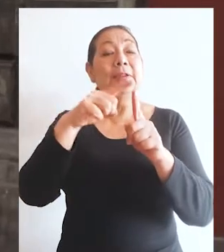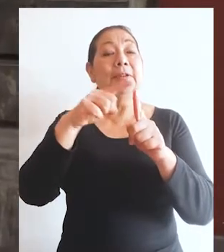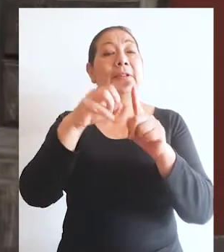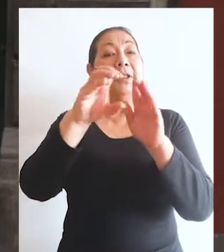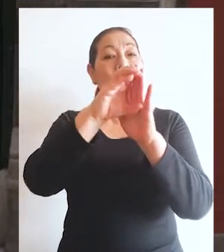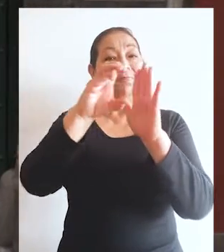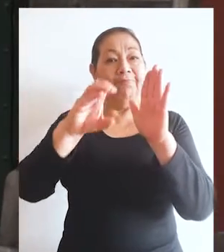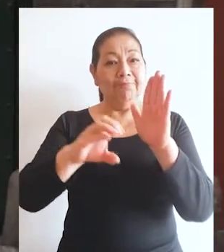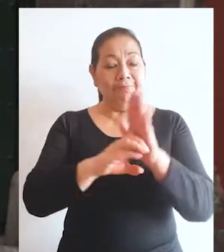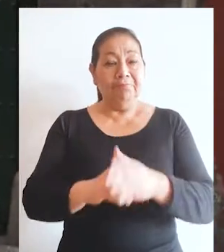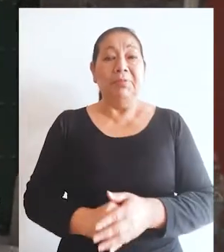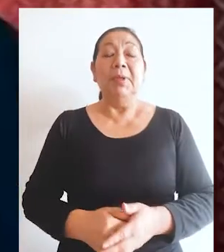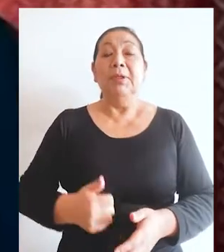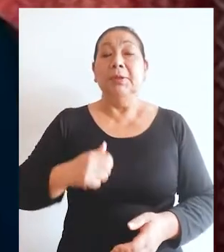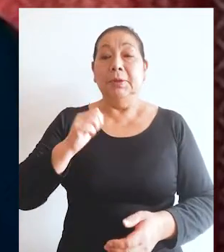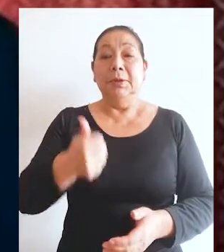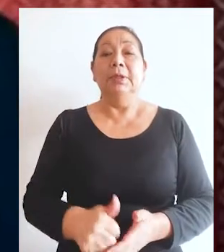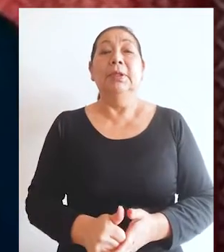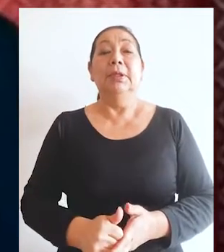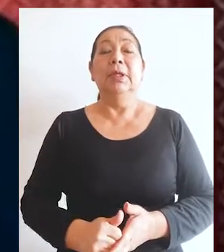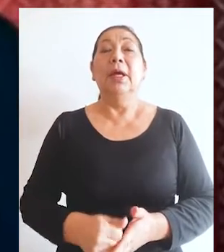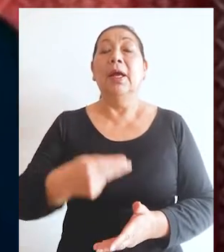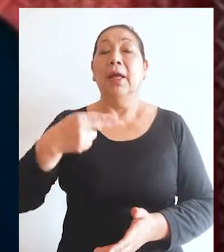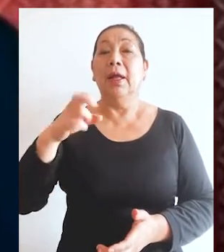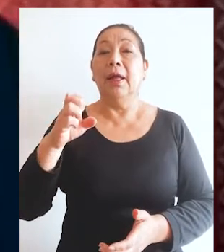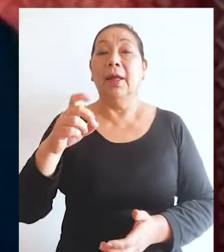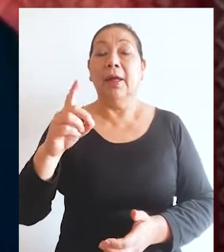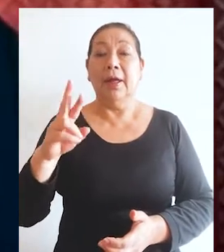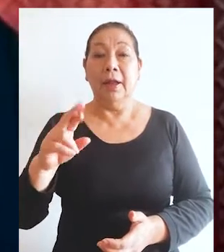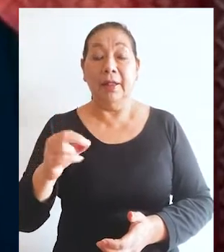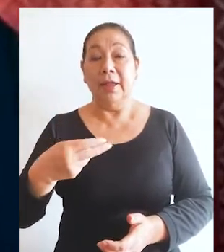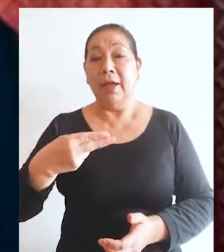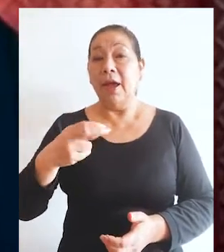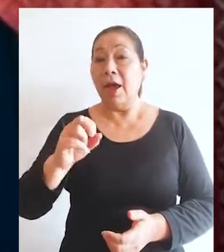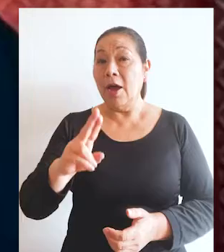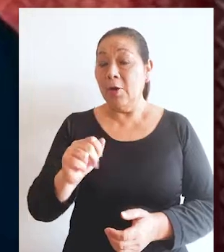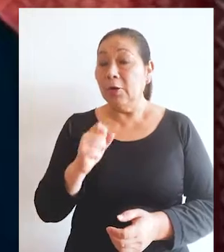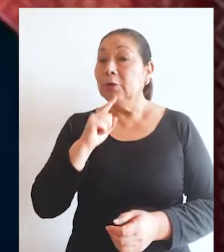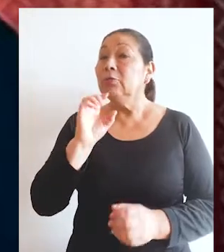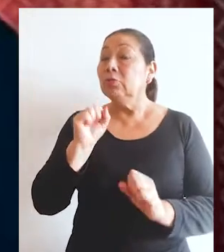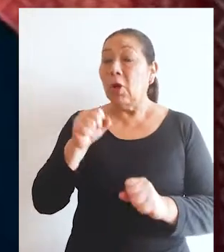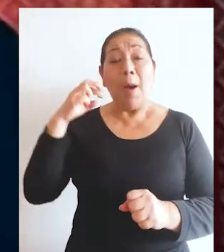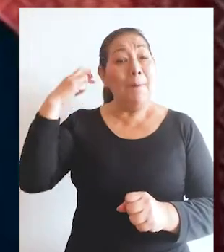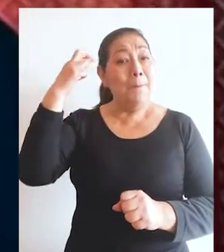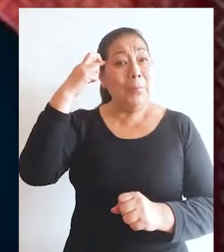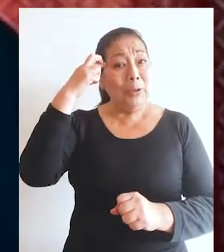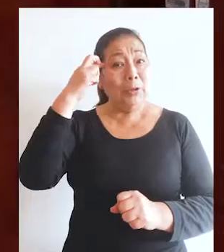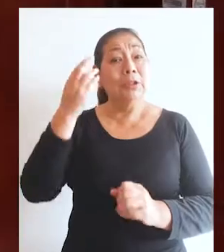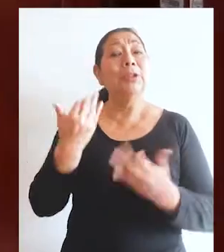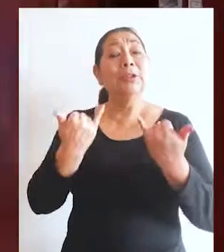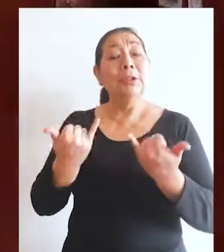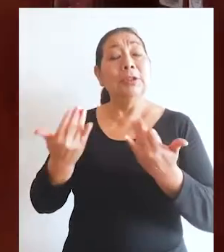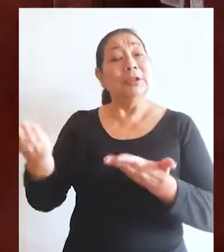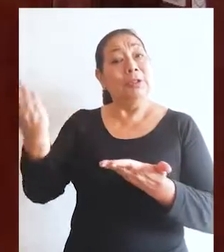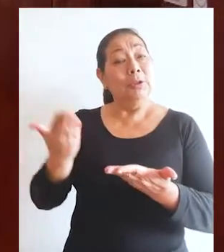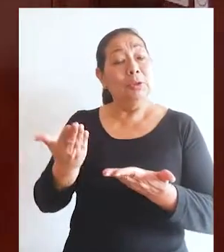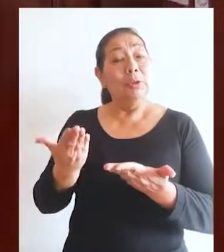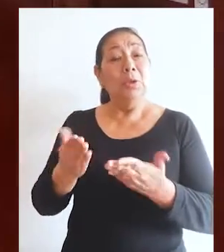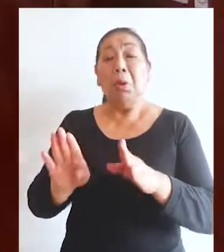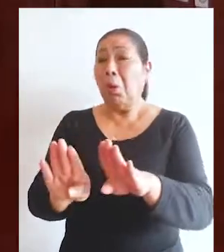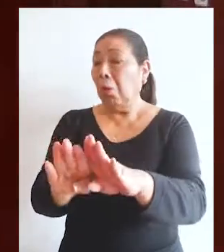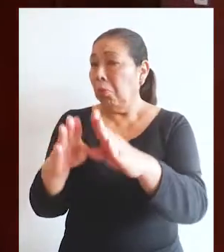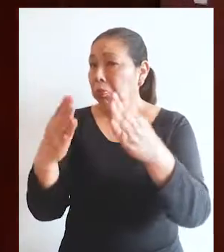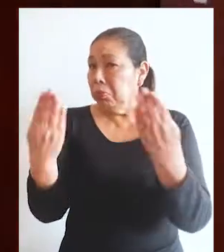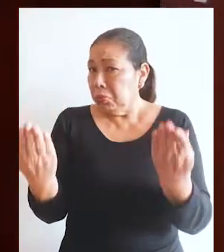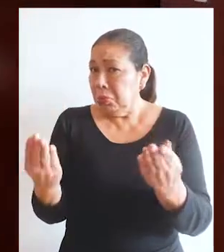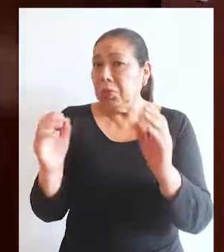Tribunal Constitucional, magistrado Helder Domínguez Haro, anunció que la política institucional es de